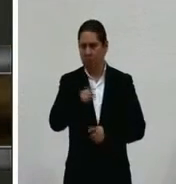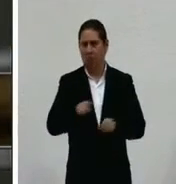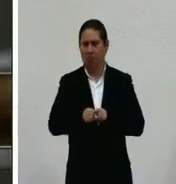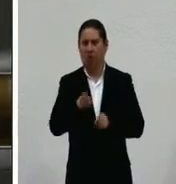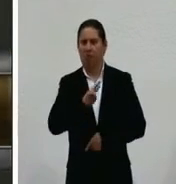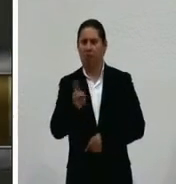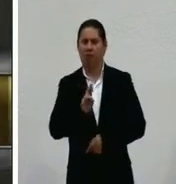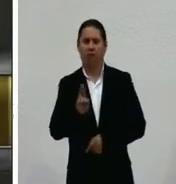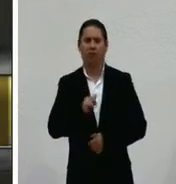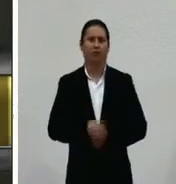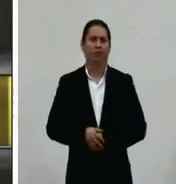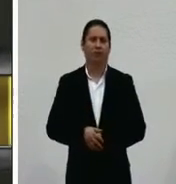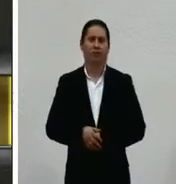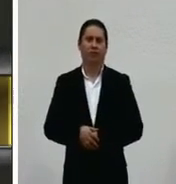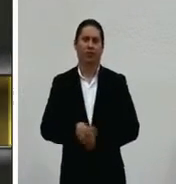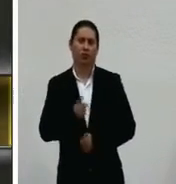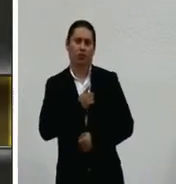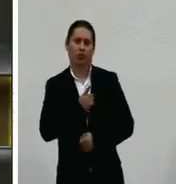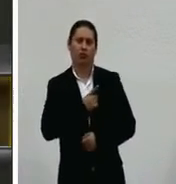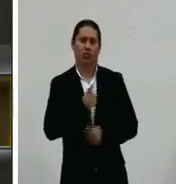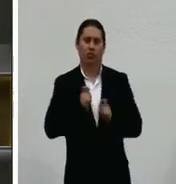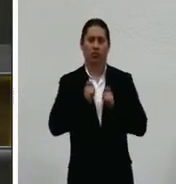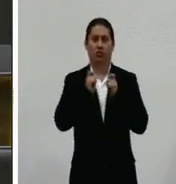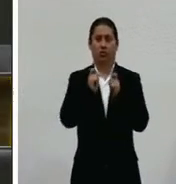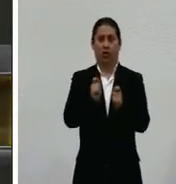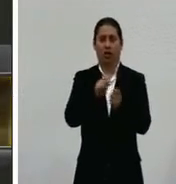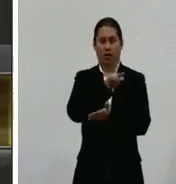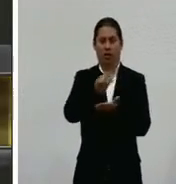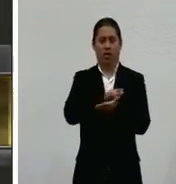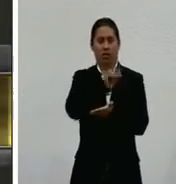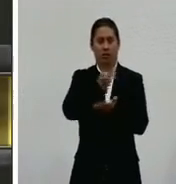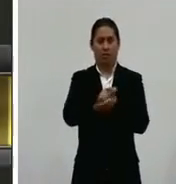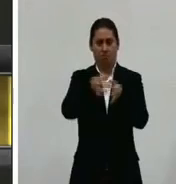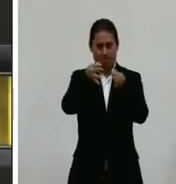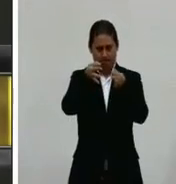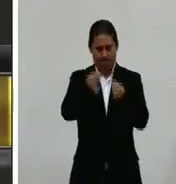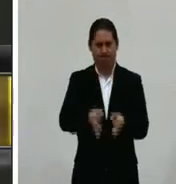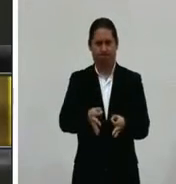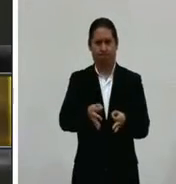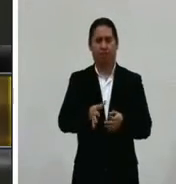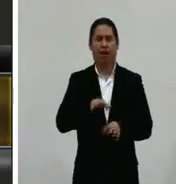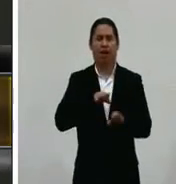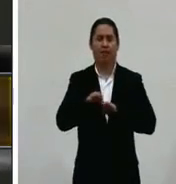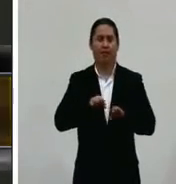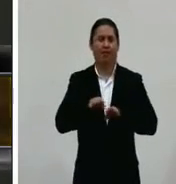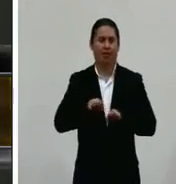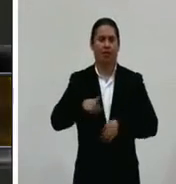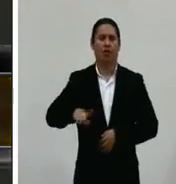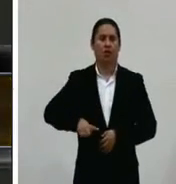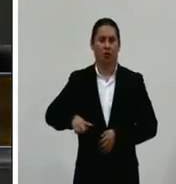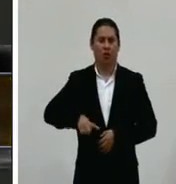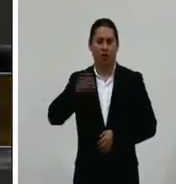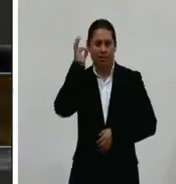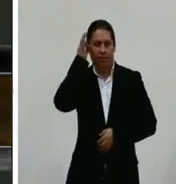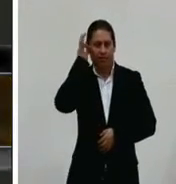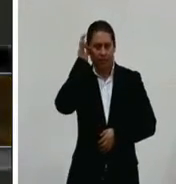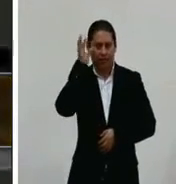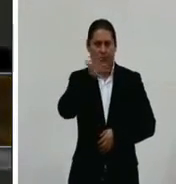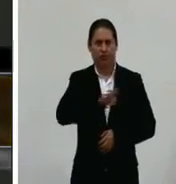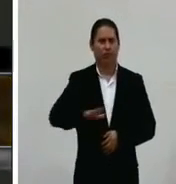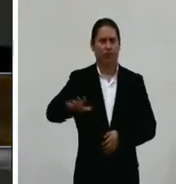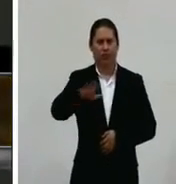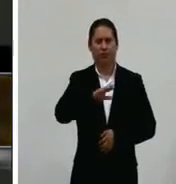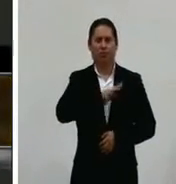párrafo. Además, no solo estaremos dando certeza y promoviendo la eficacia jurídica a los trabajadores al servicio de la burocracia